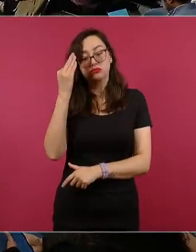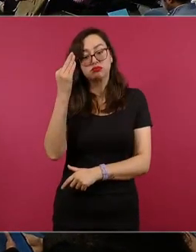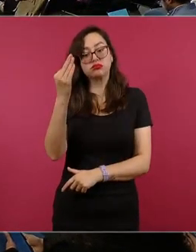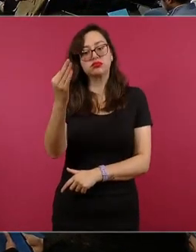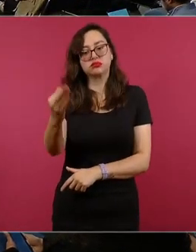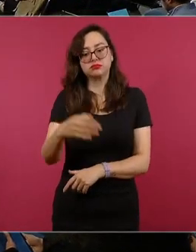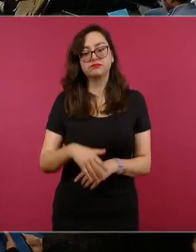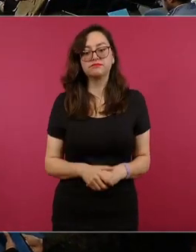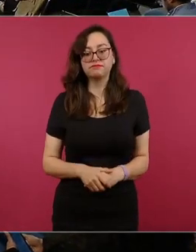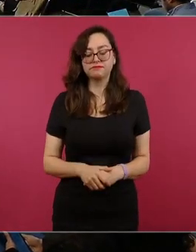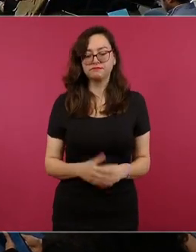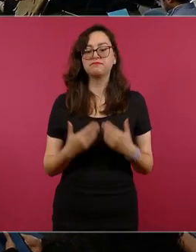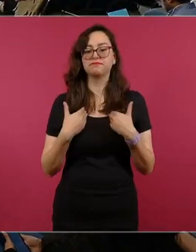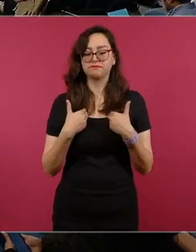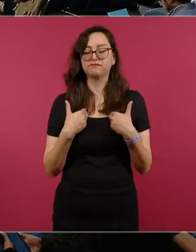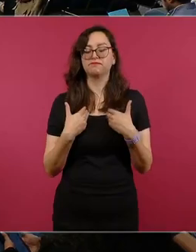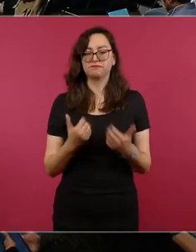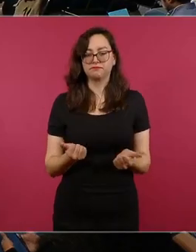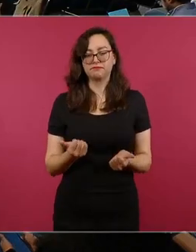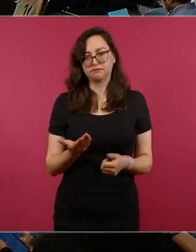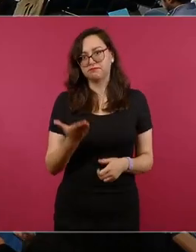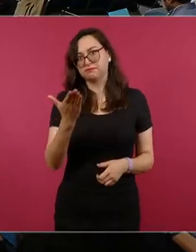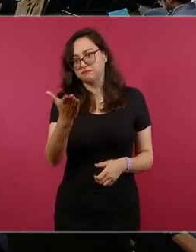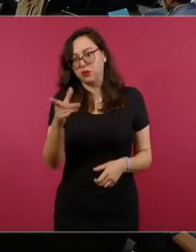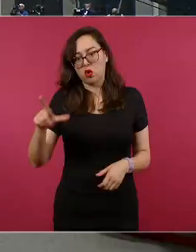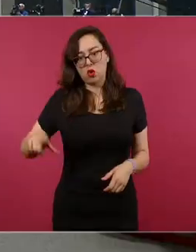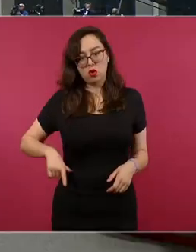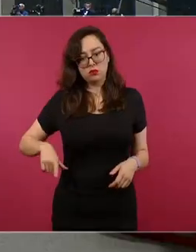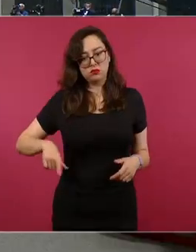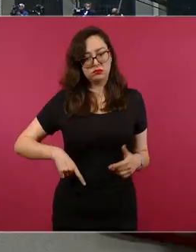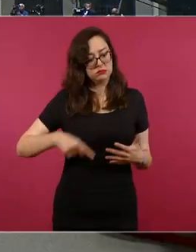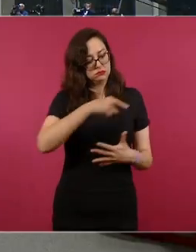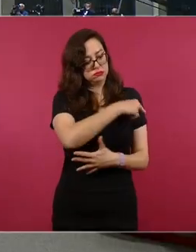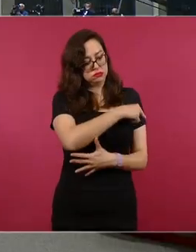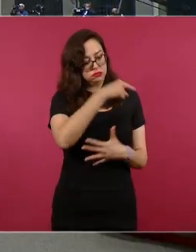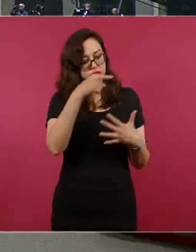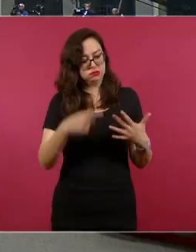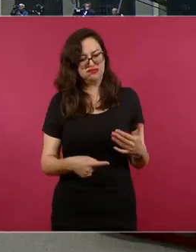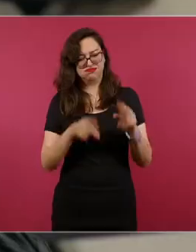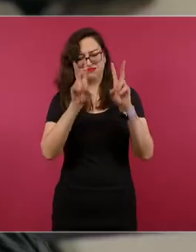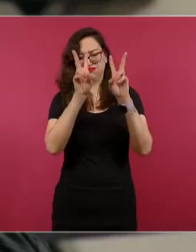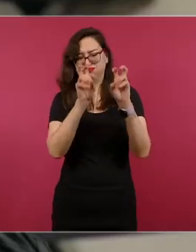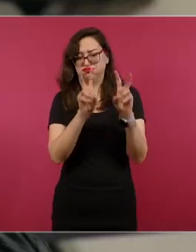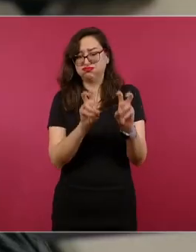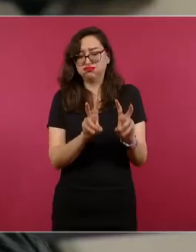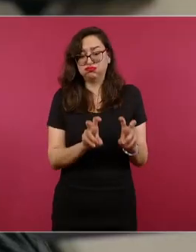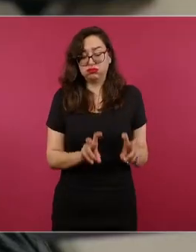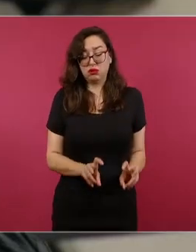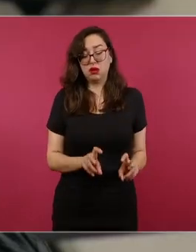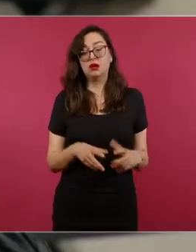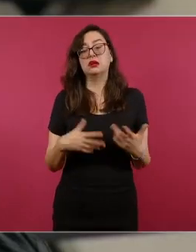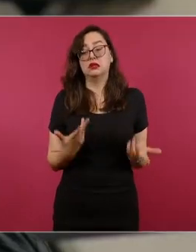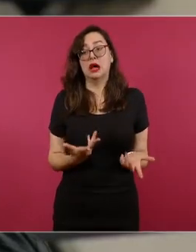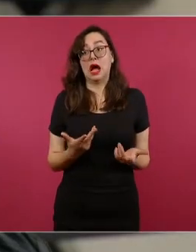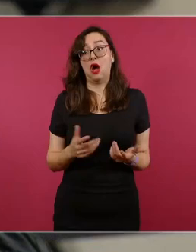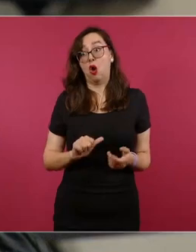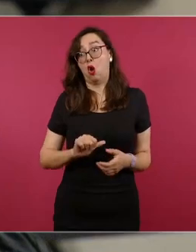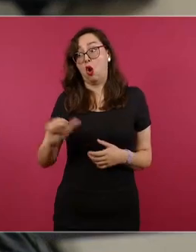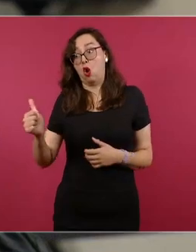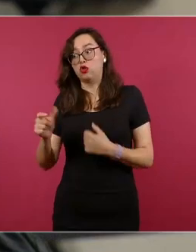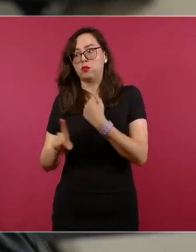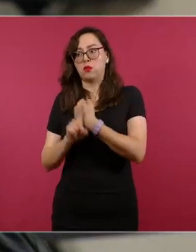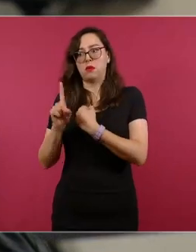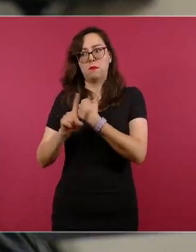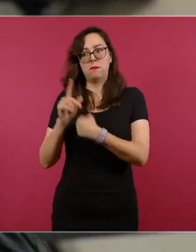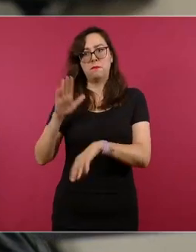gobierno enfrenta numerosos desafíos y que la resolución de problemas complejos lleva tiempo y esfuerzo. Sin embargo,